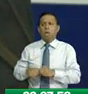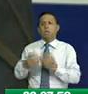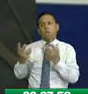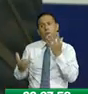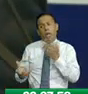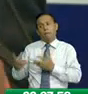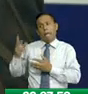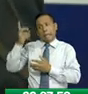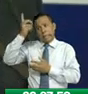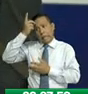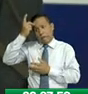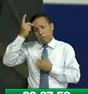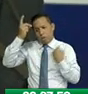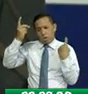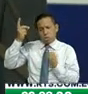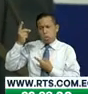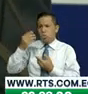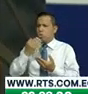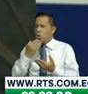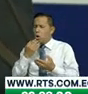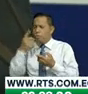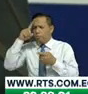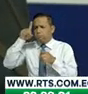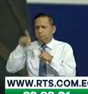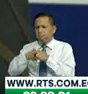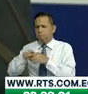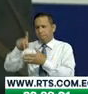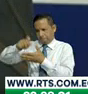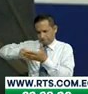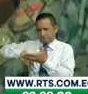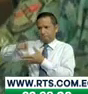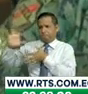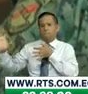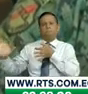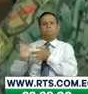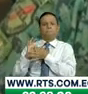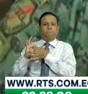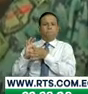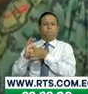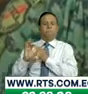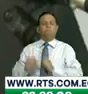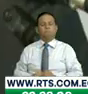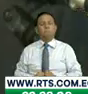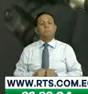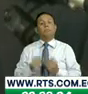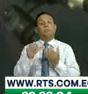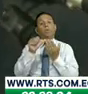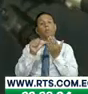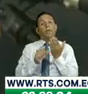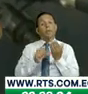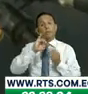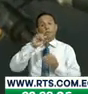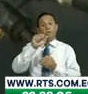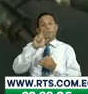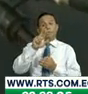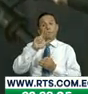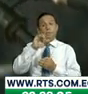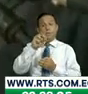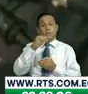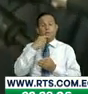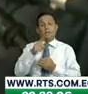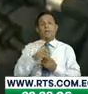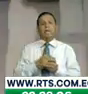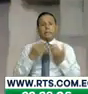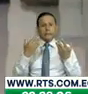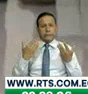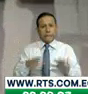cuentas, de convalidación de deudas y asumir el pago. De acuerdo al ministro Jarrín, con el pago de estos dos rubros, el Estado